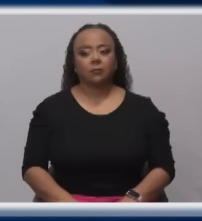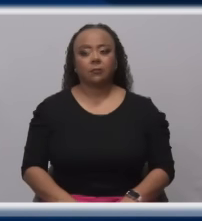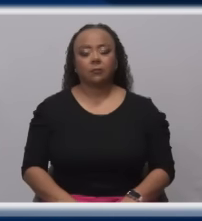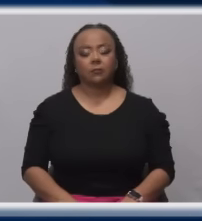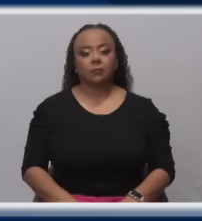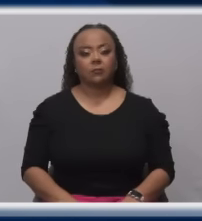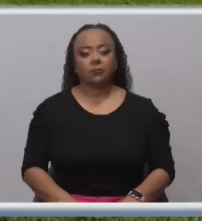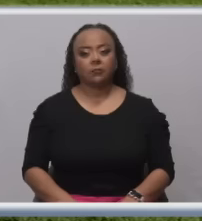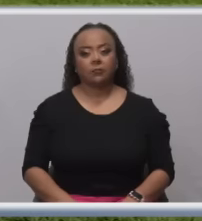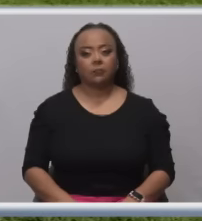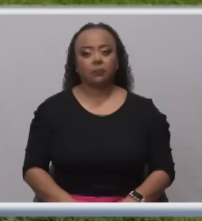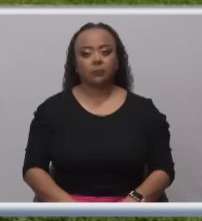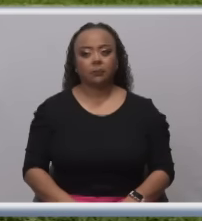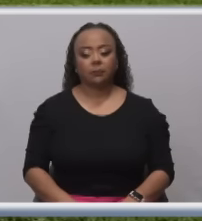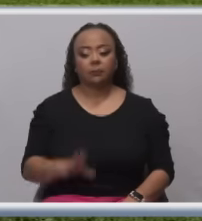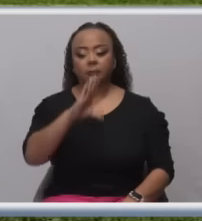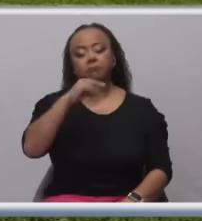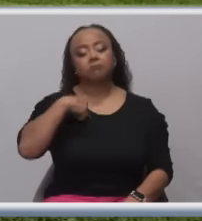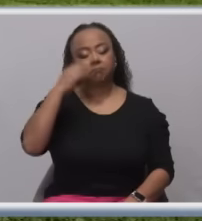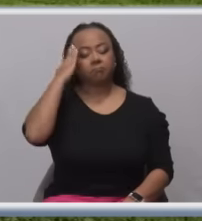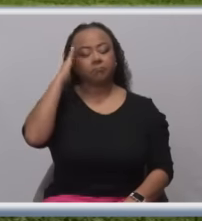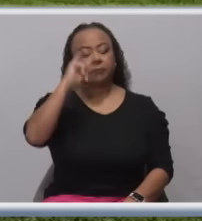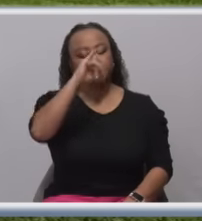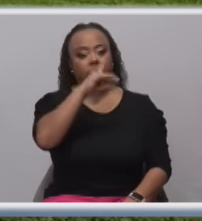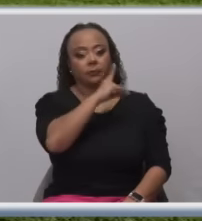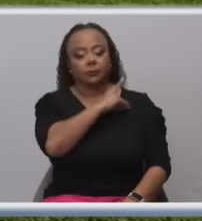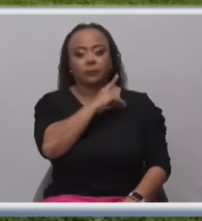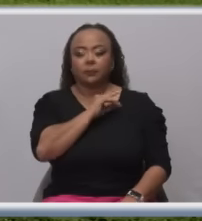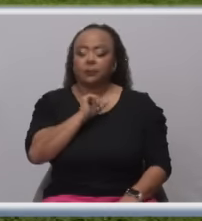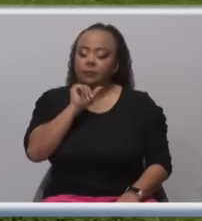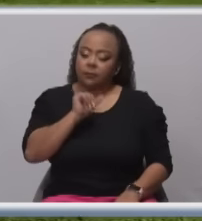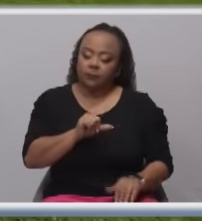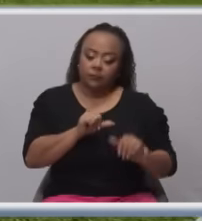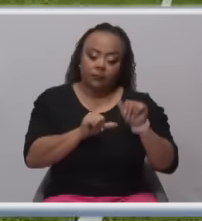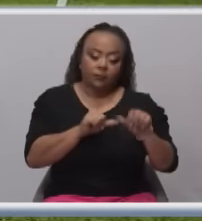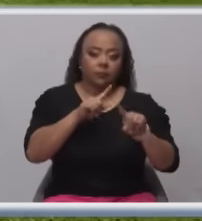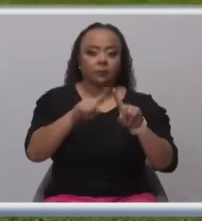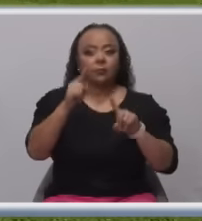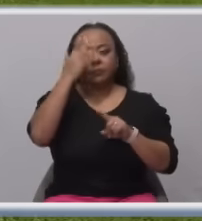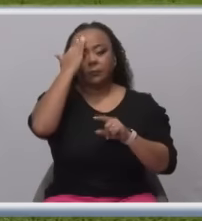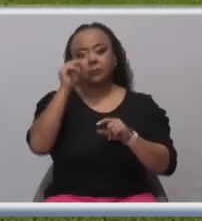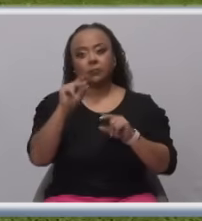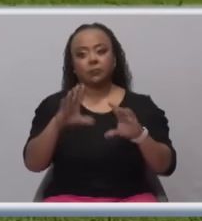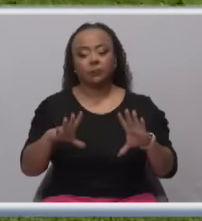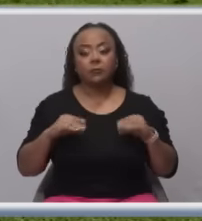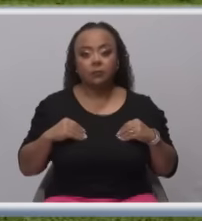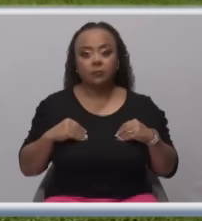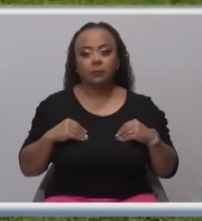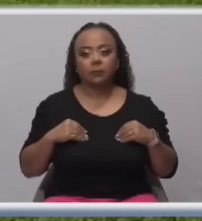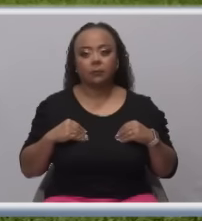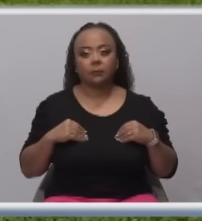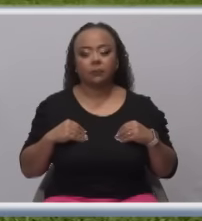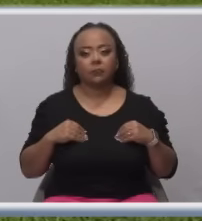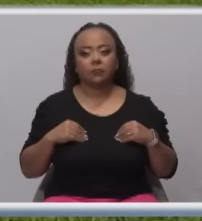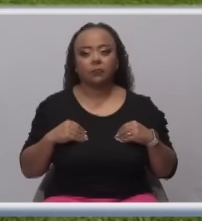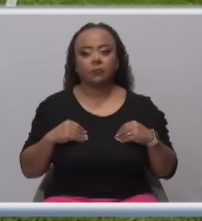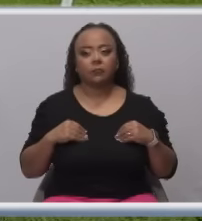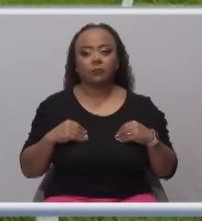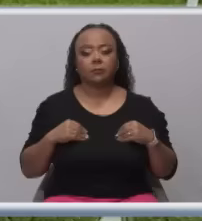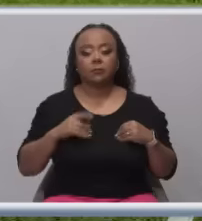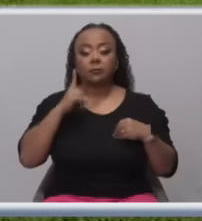inconvenientes y yo sé que la junta directiva hace un gran esfuerzo Pero por qué no aceptar que